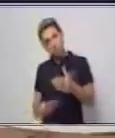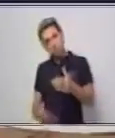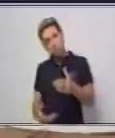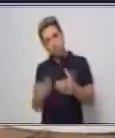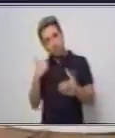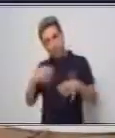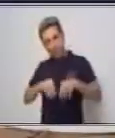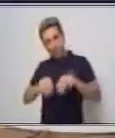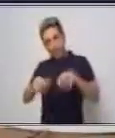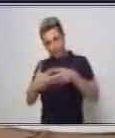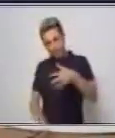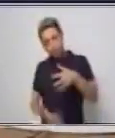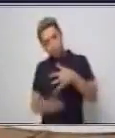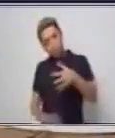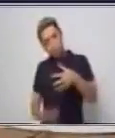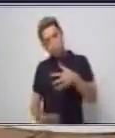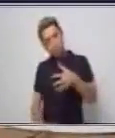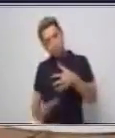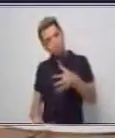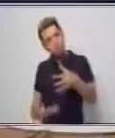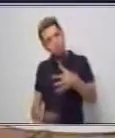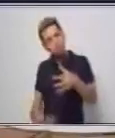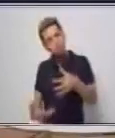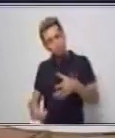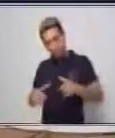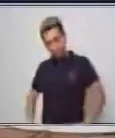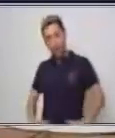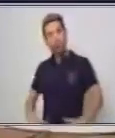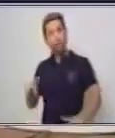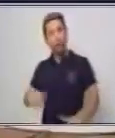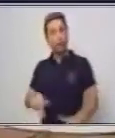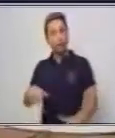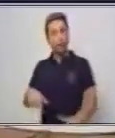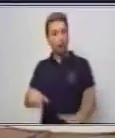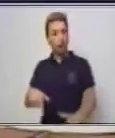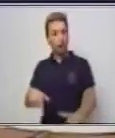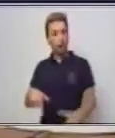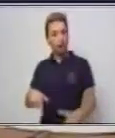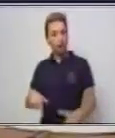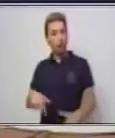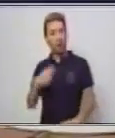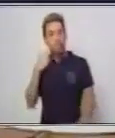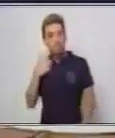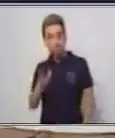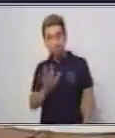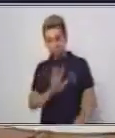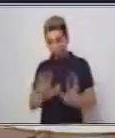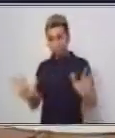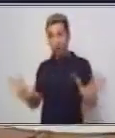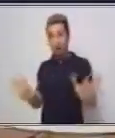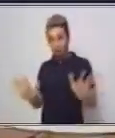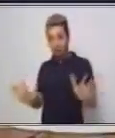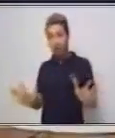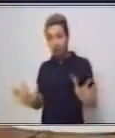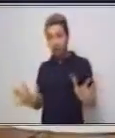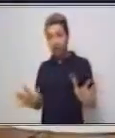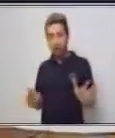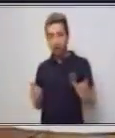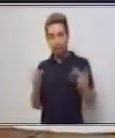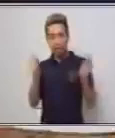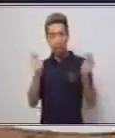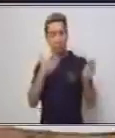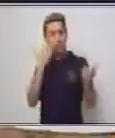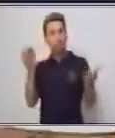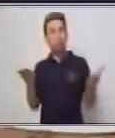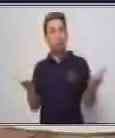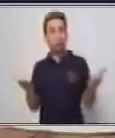la arena va cayendo en el platillo que está al fondo. Muy bien, ya lo hicimos. Práctico, sencillo.